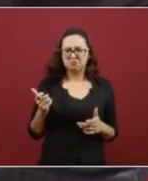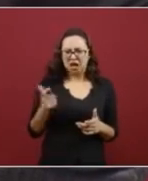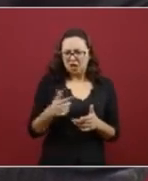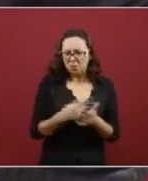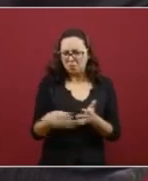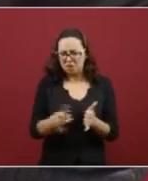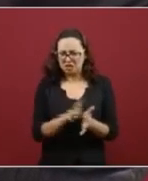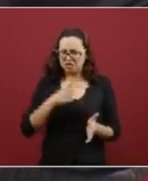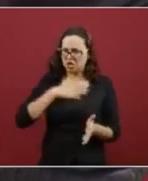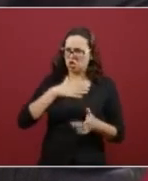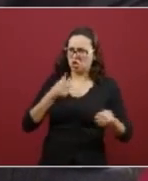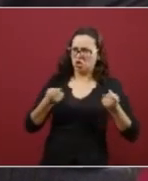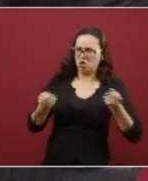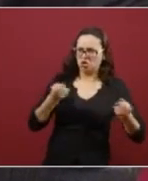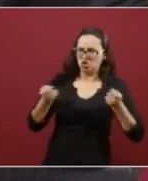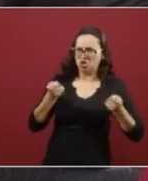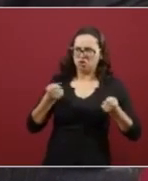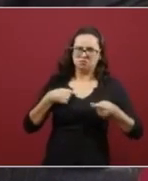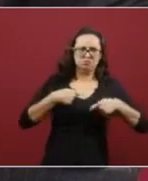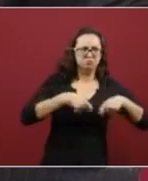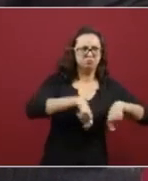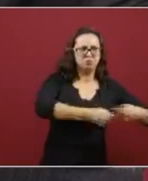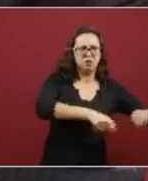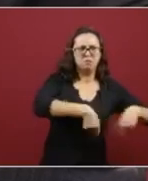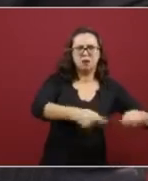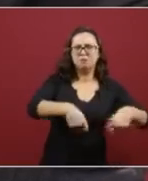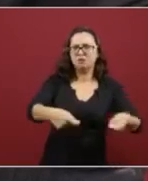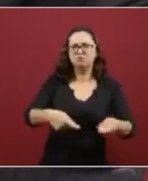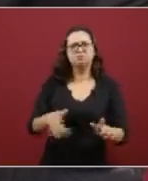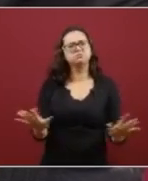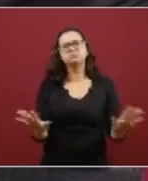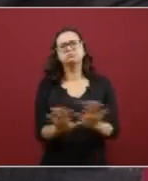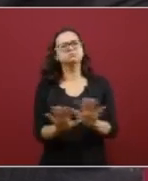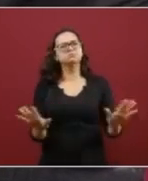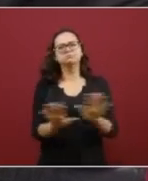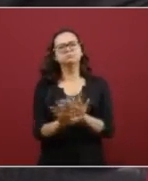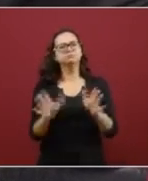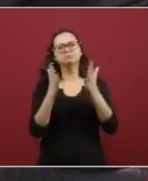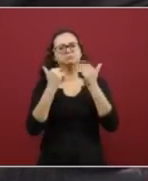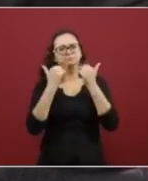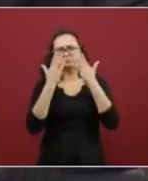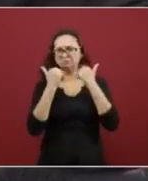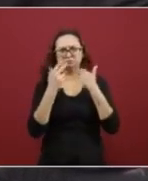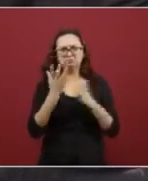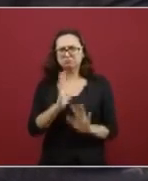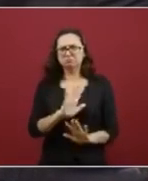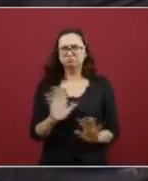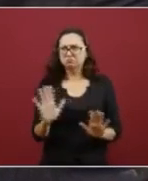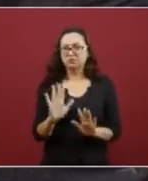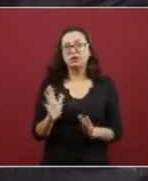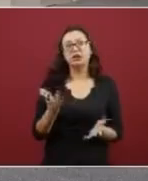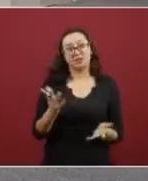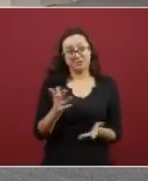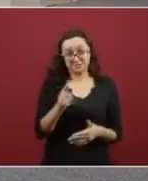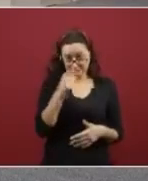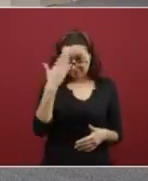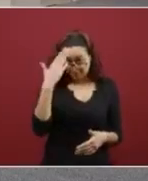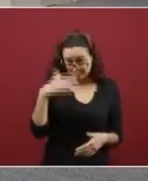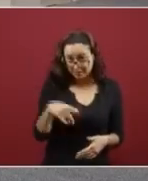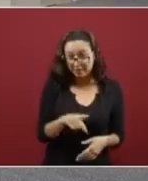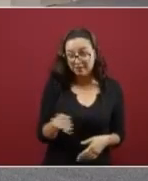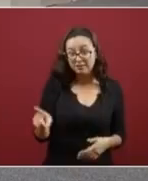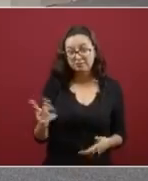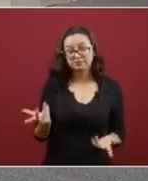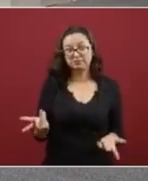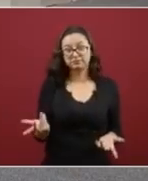plazas. Ya ven cómo se decía